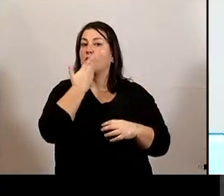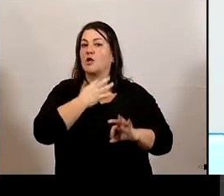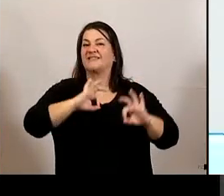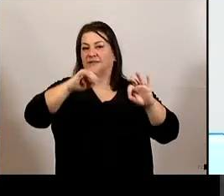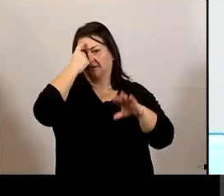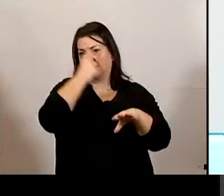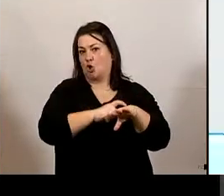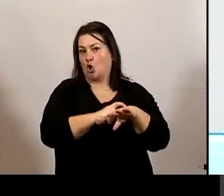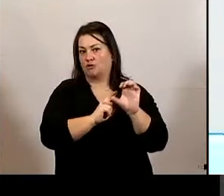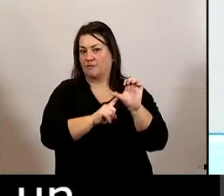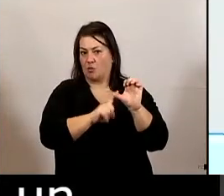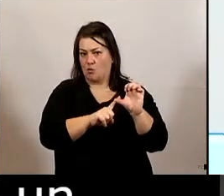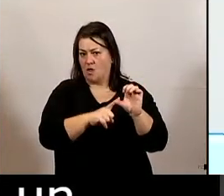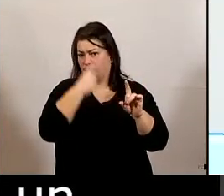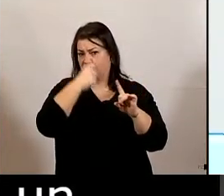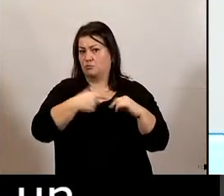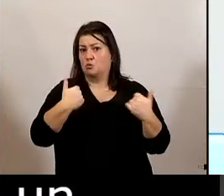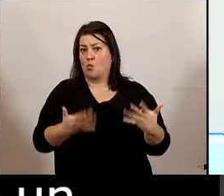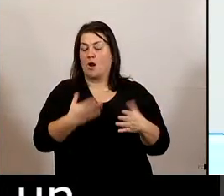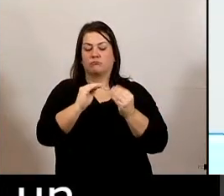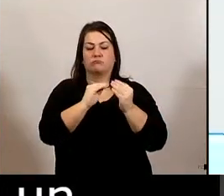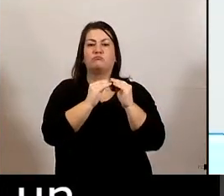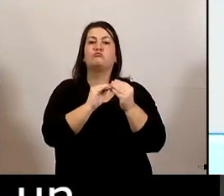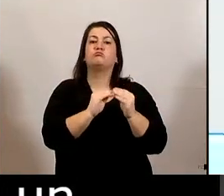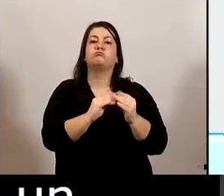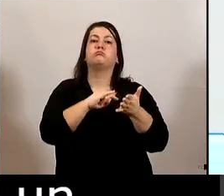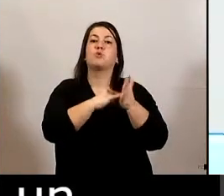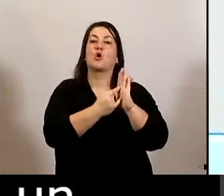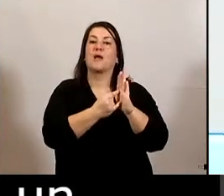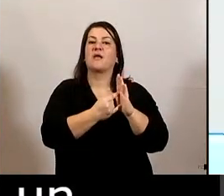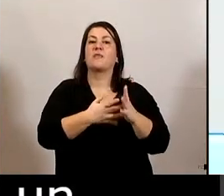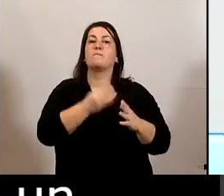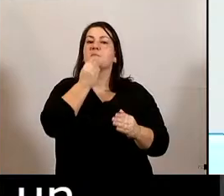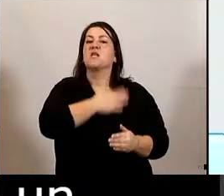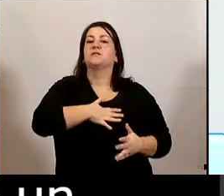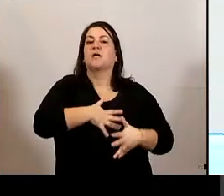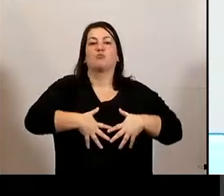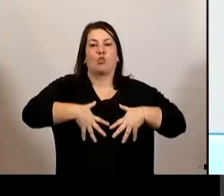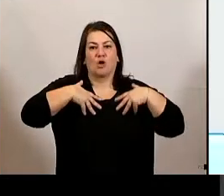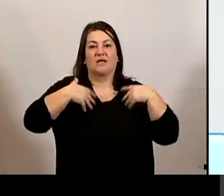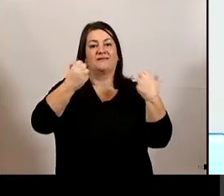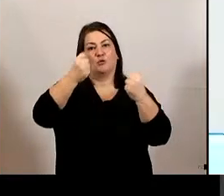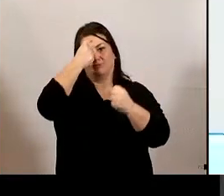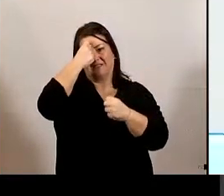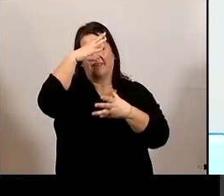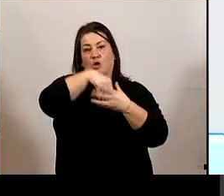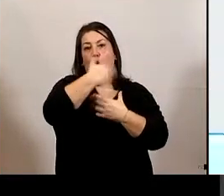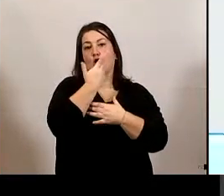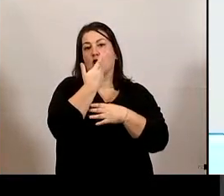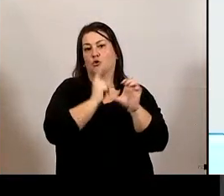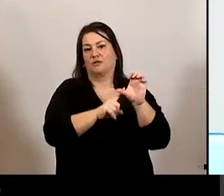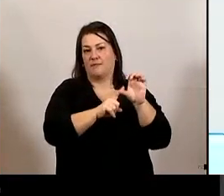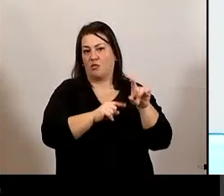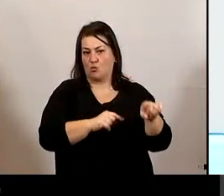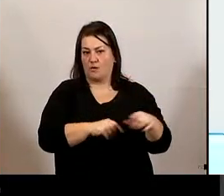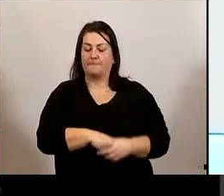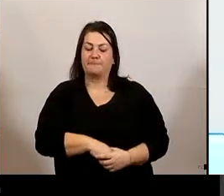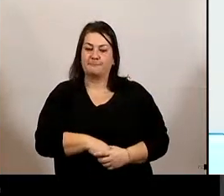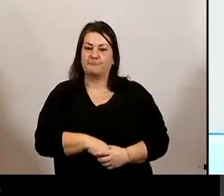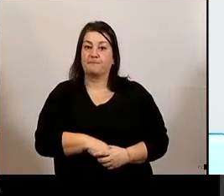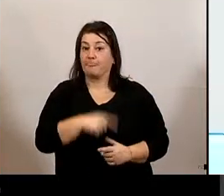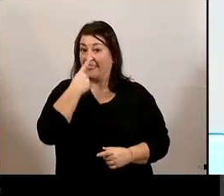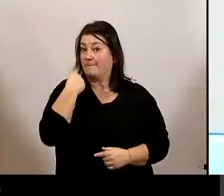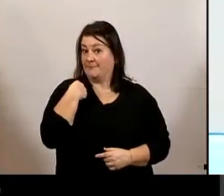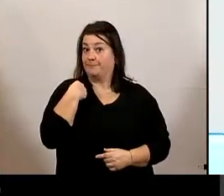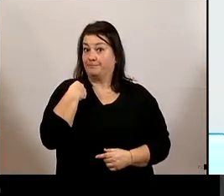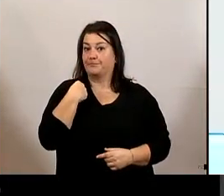Psicólogos de Extremadura para desarrollar un programa de bienestar emocional y salud mental en los colegios extremeños. El año